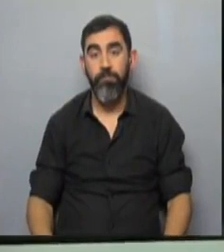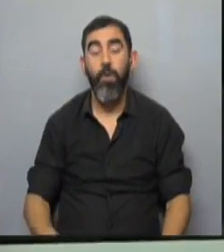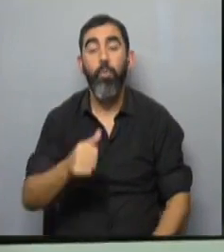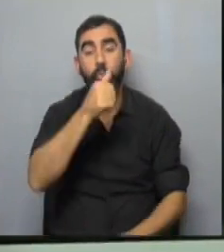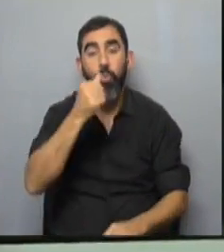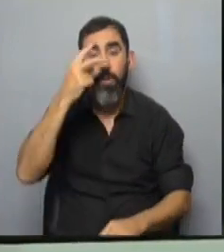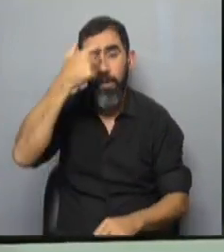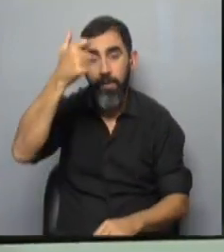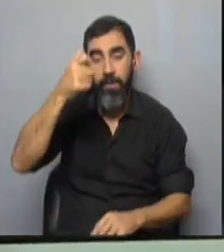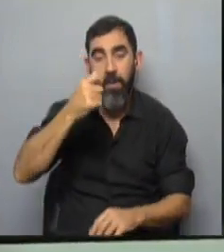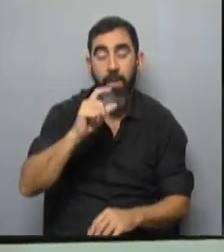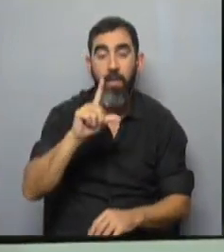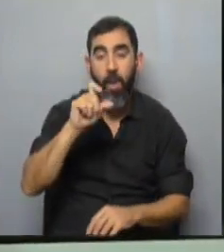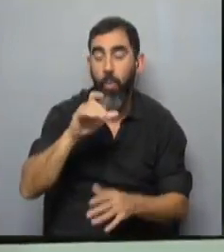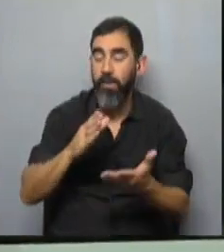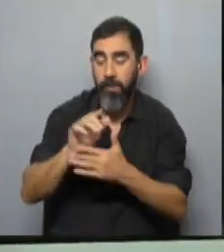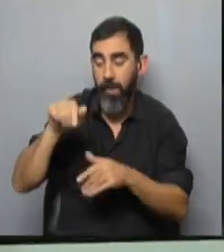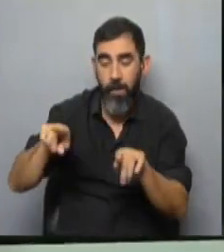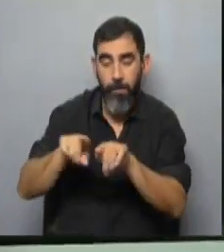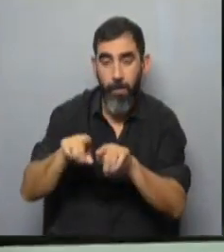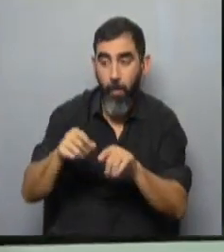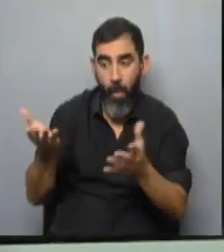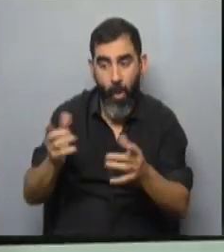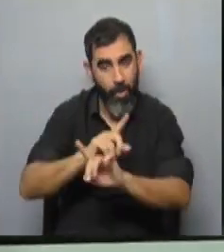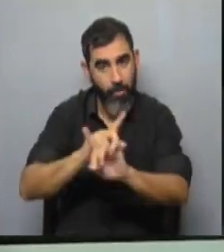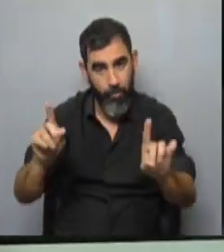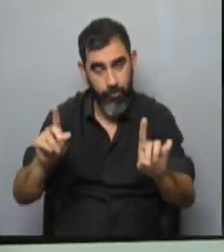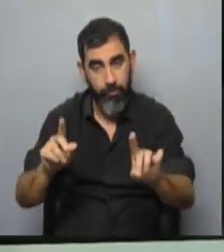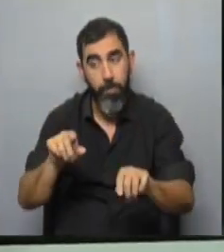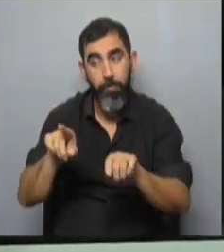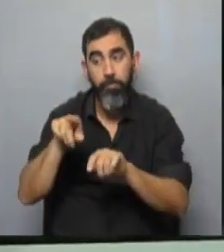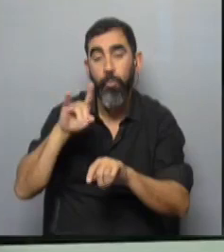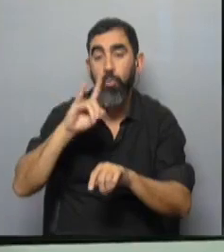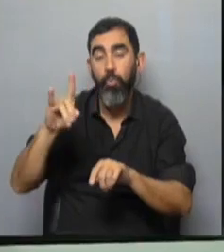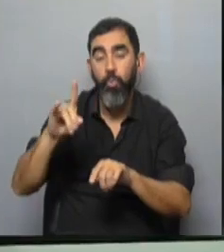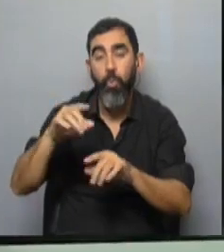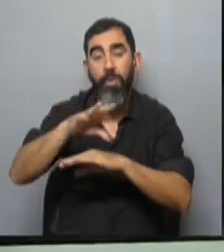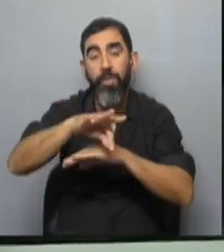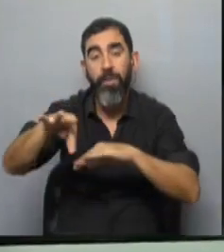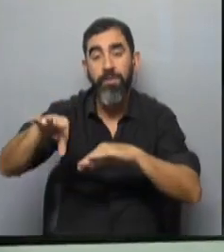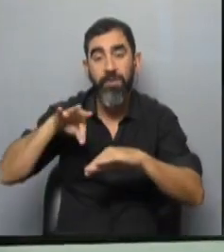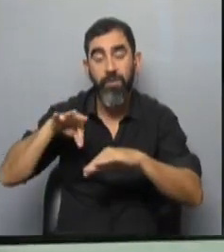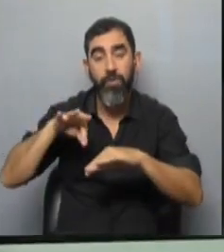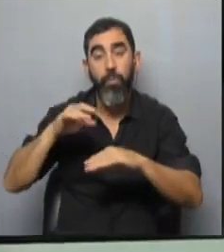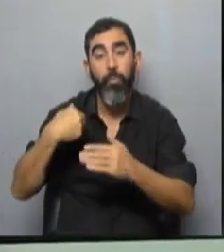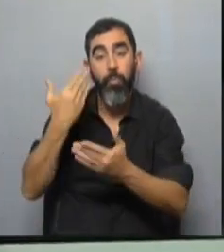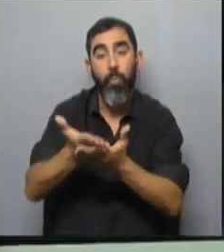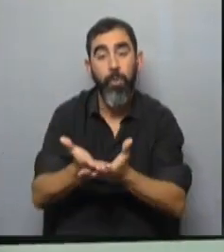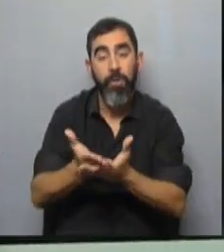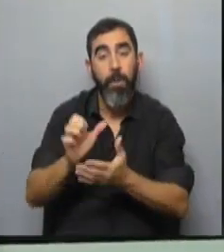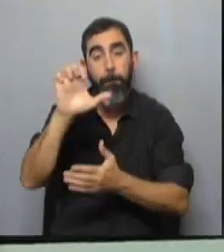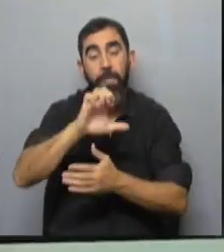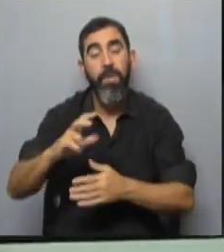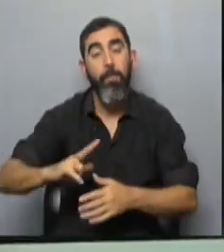soluciones técnicas de la OCE salen de la propia OCE, que no es el caso en este momento. El propio diseño de la nueva planta fue una propuesta del consorcio de